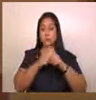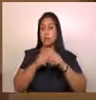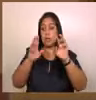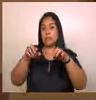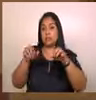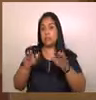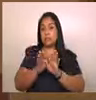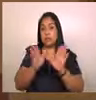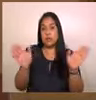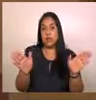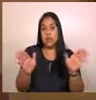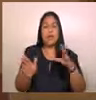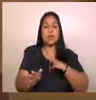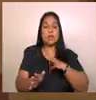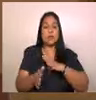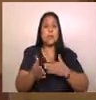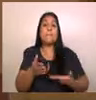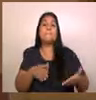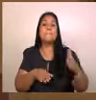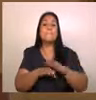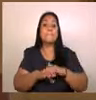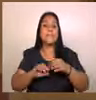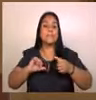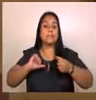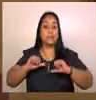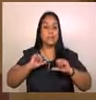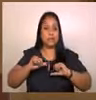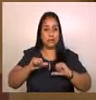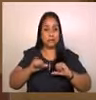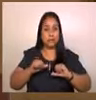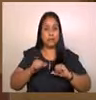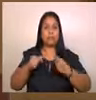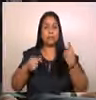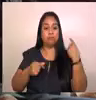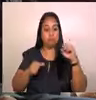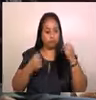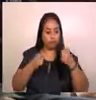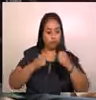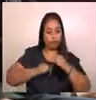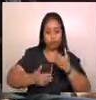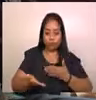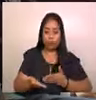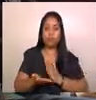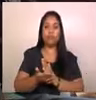consumidores tener más acceso a ejercer sus derechos.